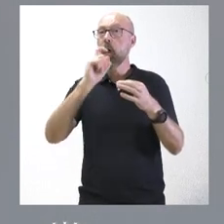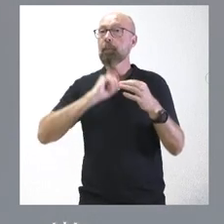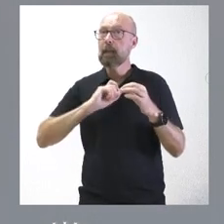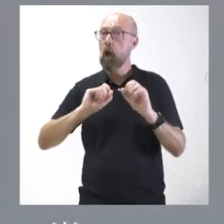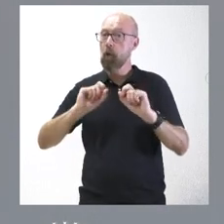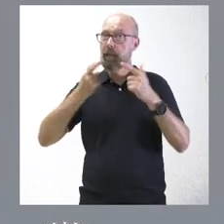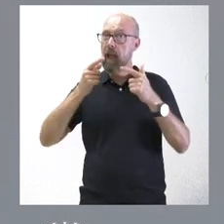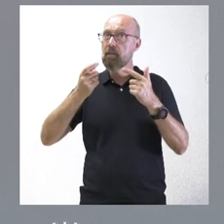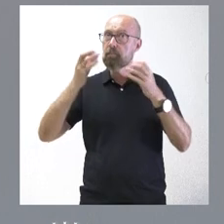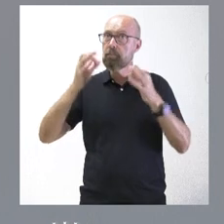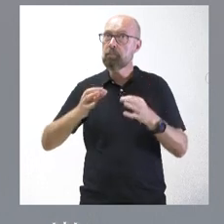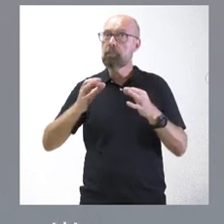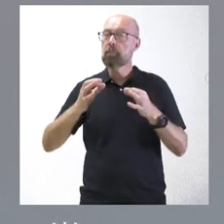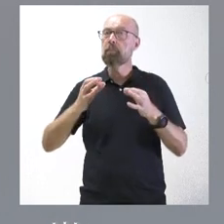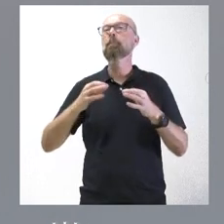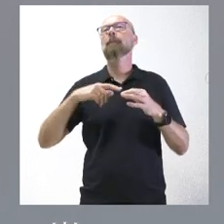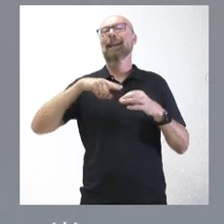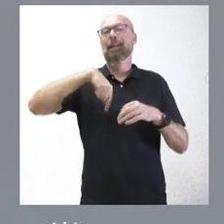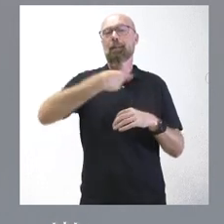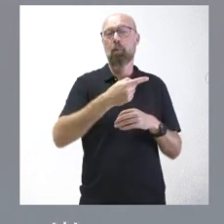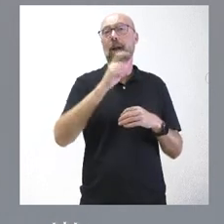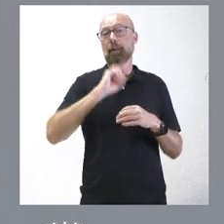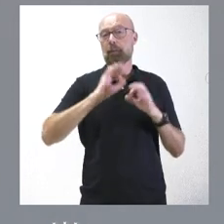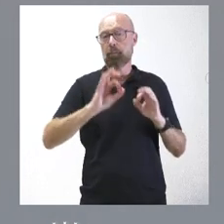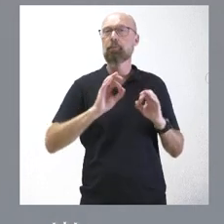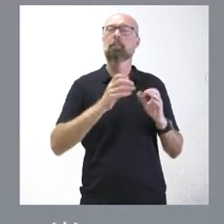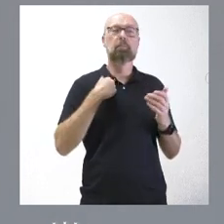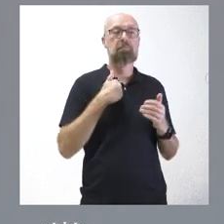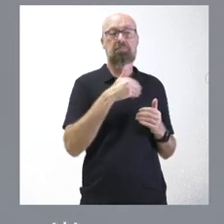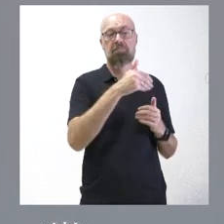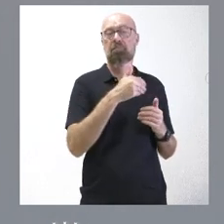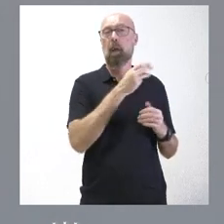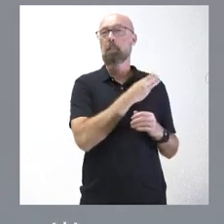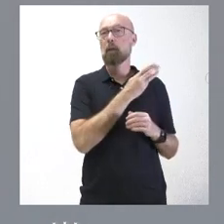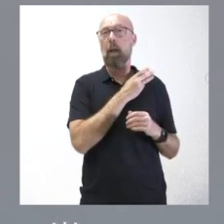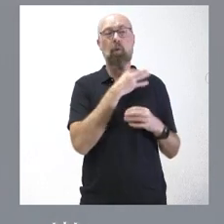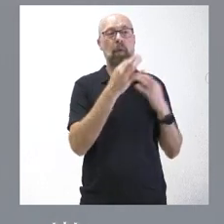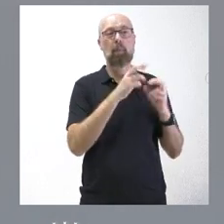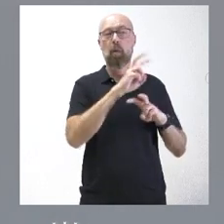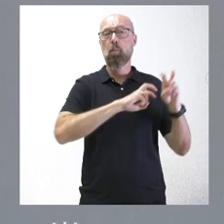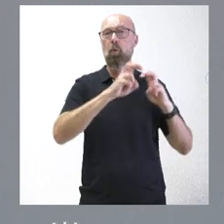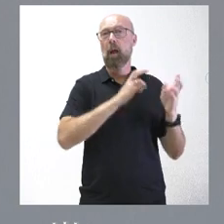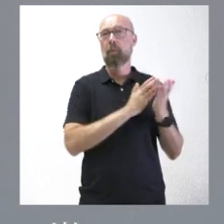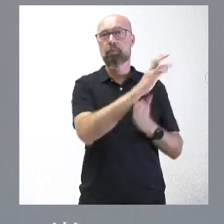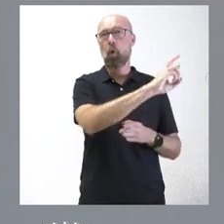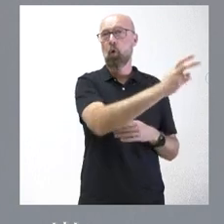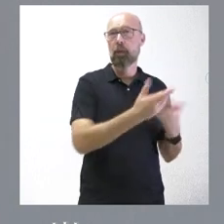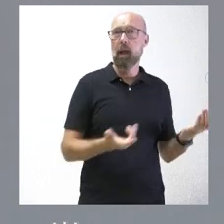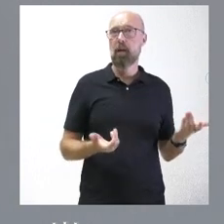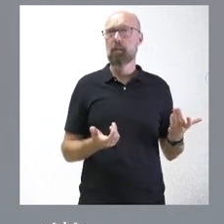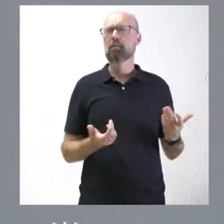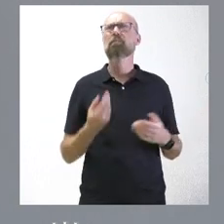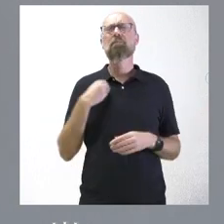lógicamente lo que hará el patronato y lo hará en breve es buscar una fórmula alternativa creo que tiene y el instituto de estudios valencianos creada